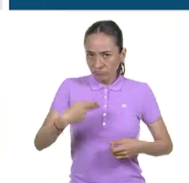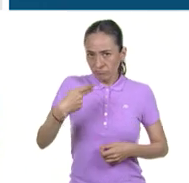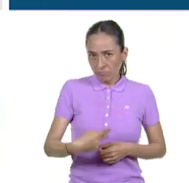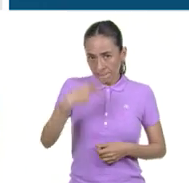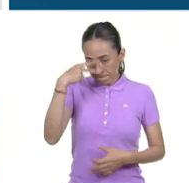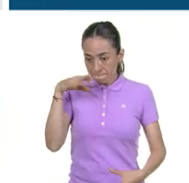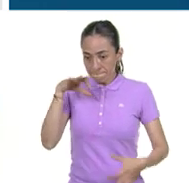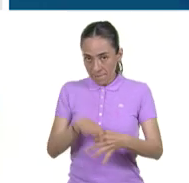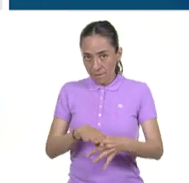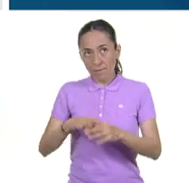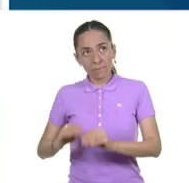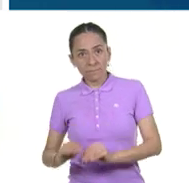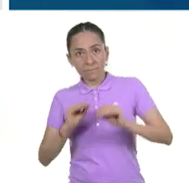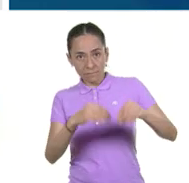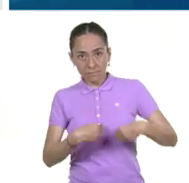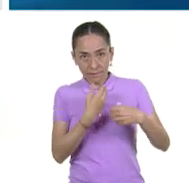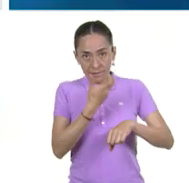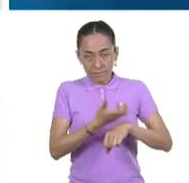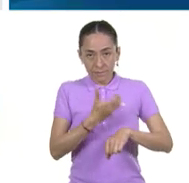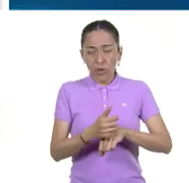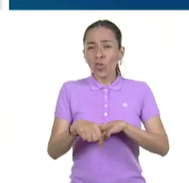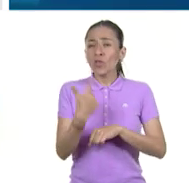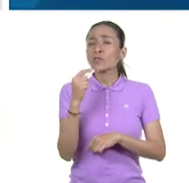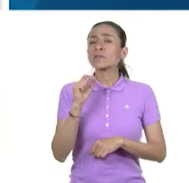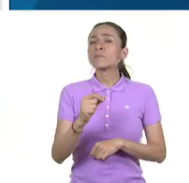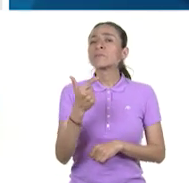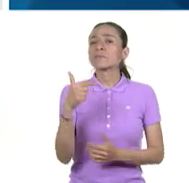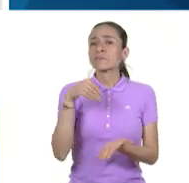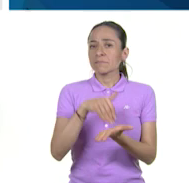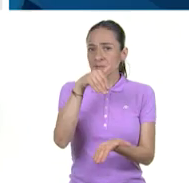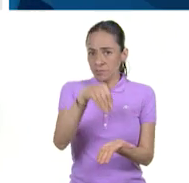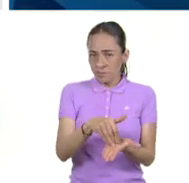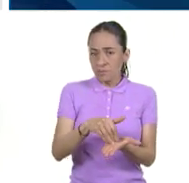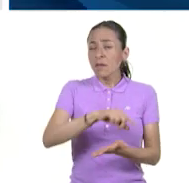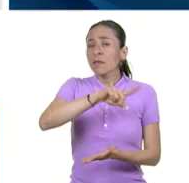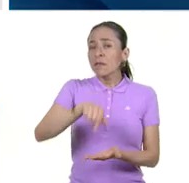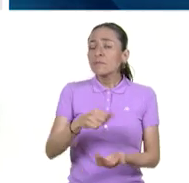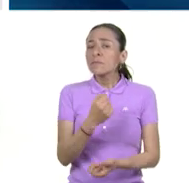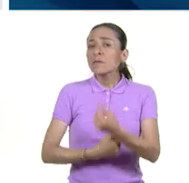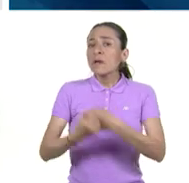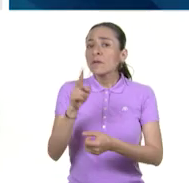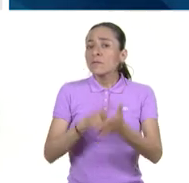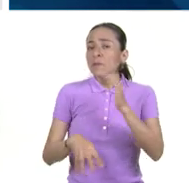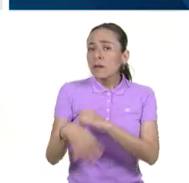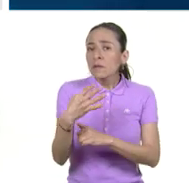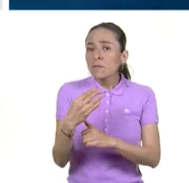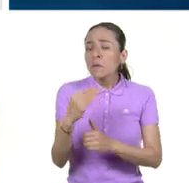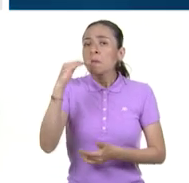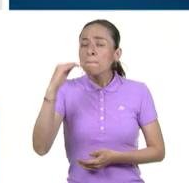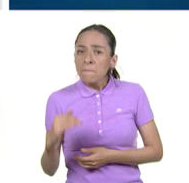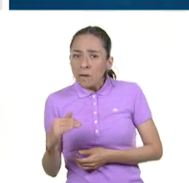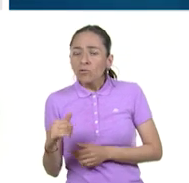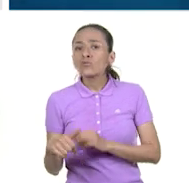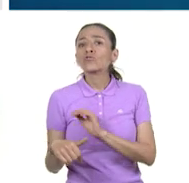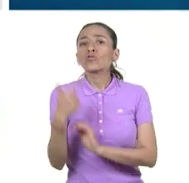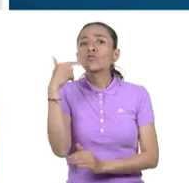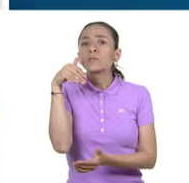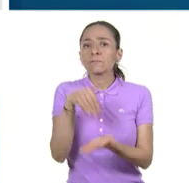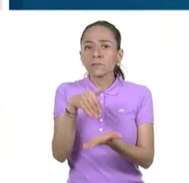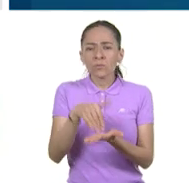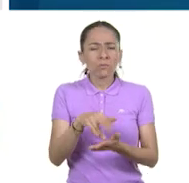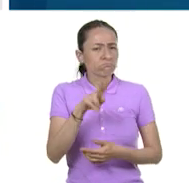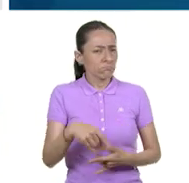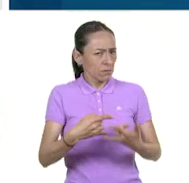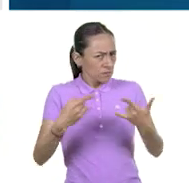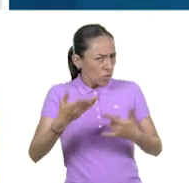en Estados Unidos era de 12.7 millones y para 2014 bajó a 12 millones. Históricamente vemos